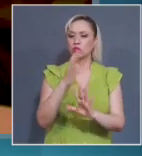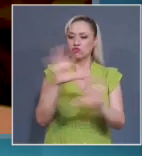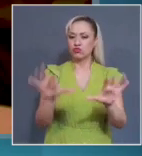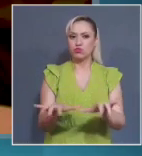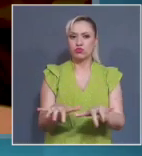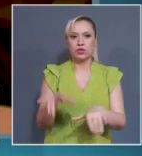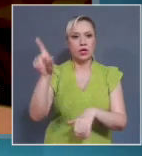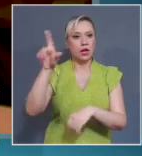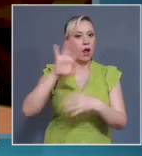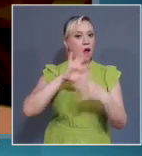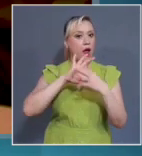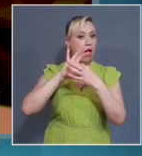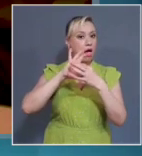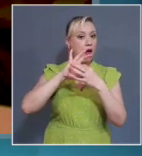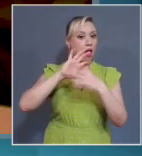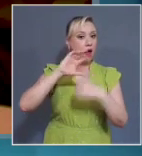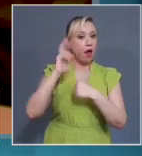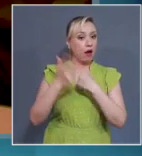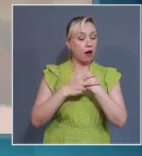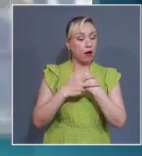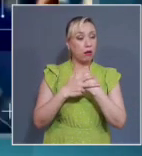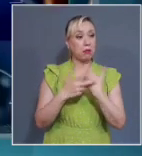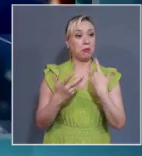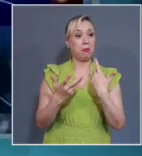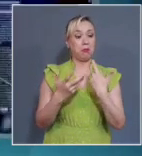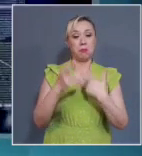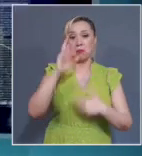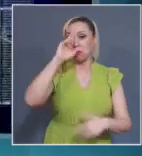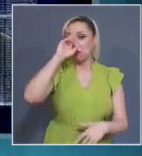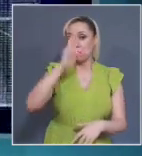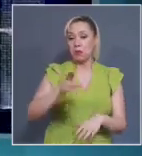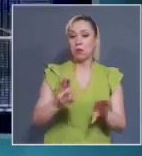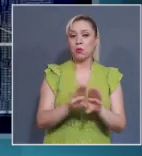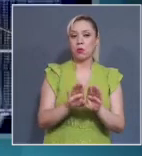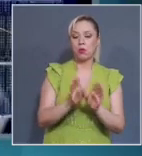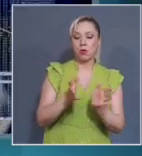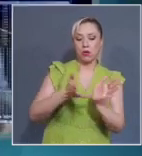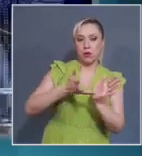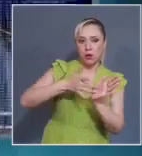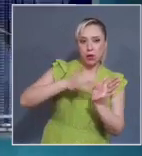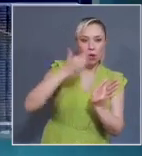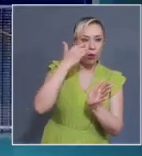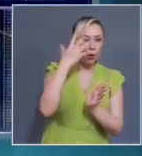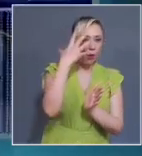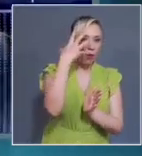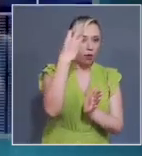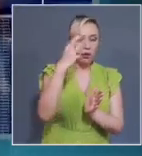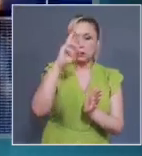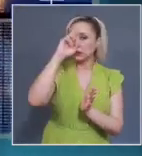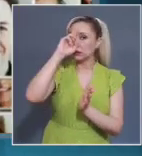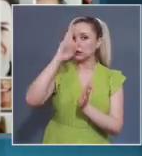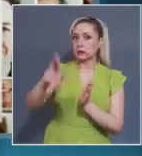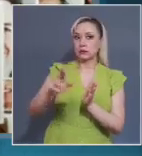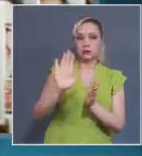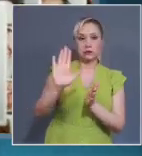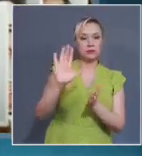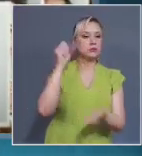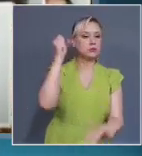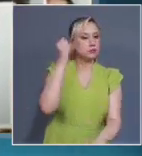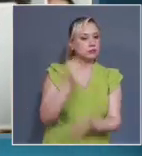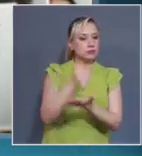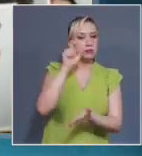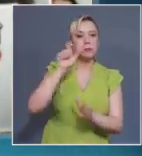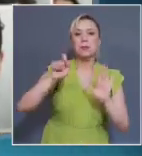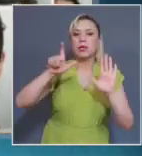limitará o prohibirá. La identificación biométrica remota planea eliminarse. Se propone tener un acuerdo sellado por los 27 países a fin de